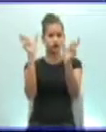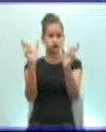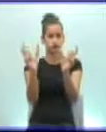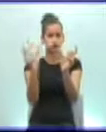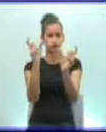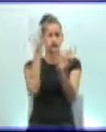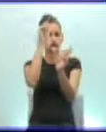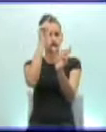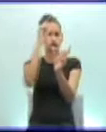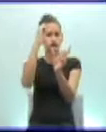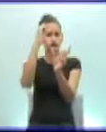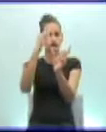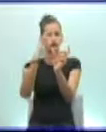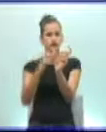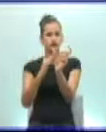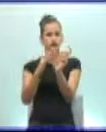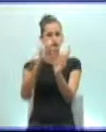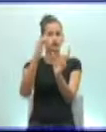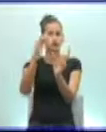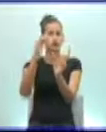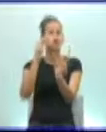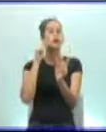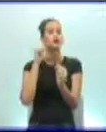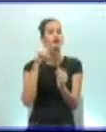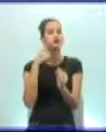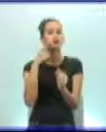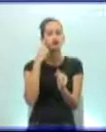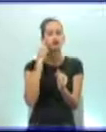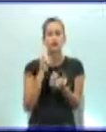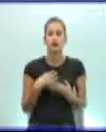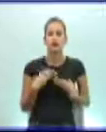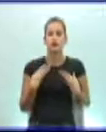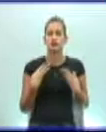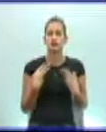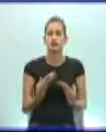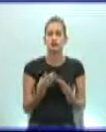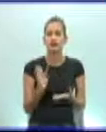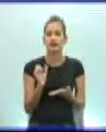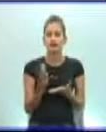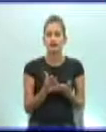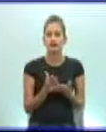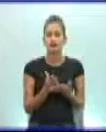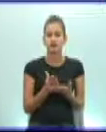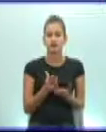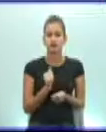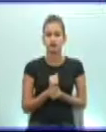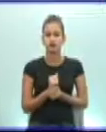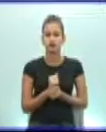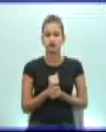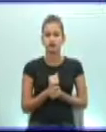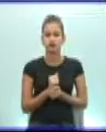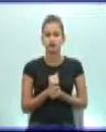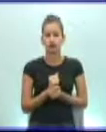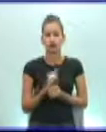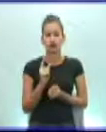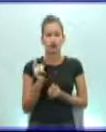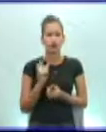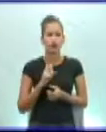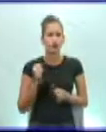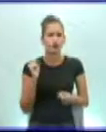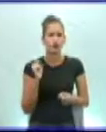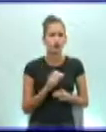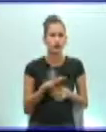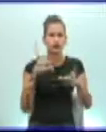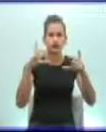a internet y descargar las presentaciones de las clases que estamos impartiendo. Ahora mismo, si lo hacen, recuerden, podemos tomar una instantánea o